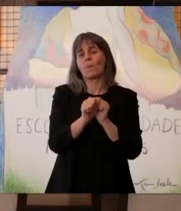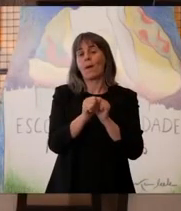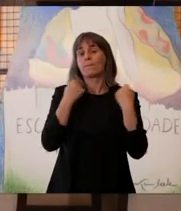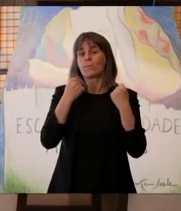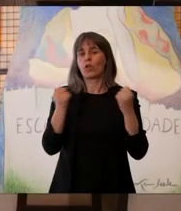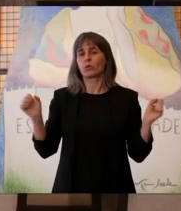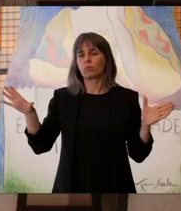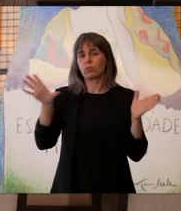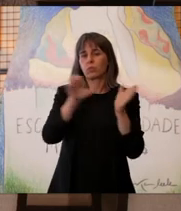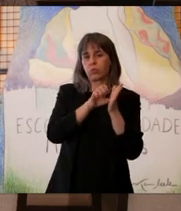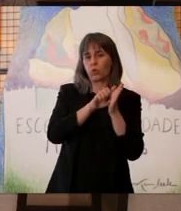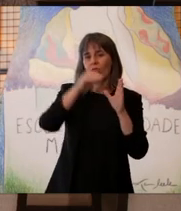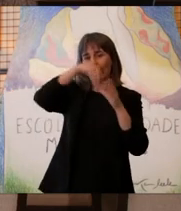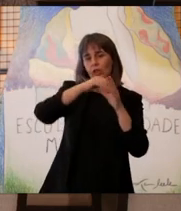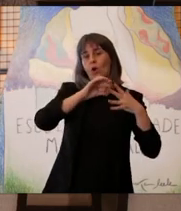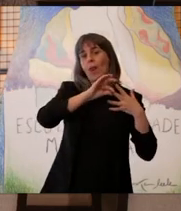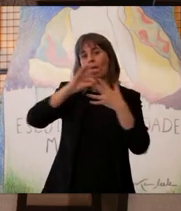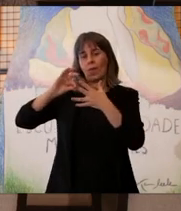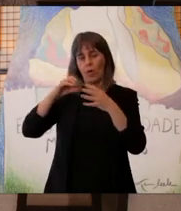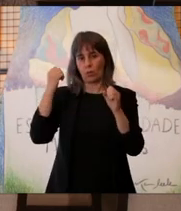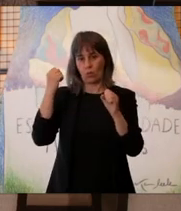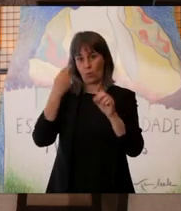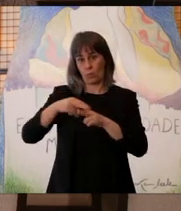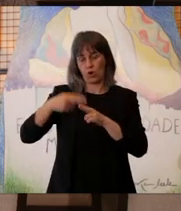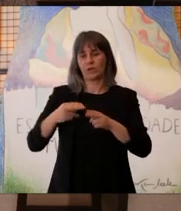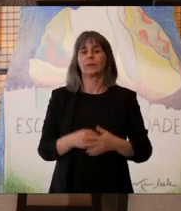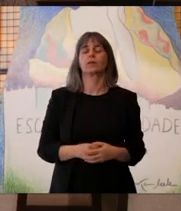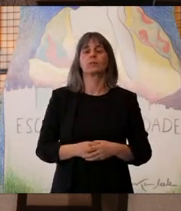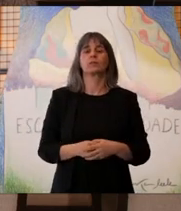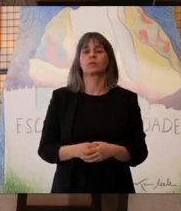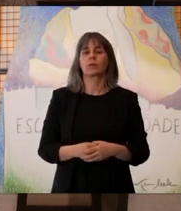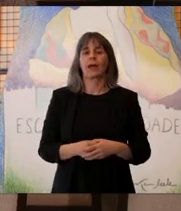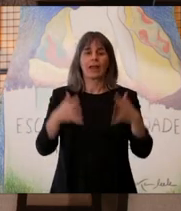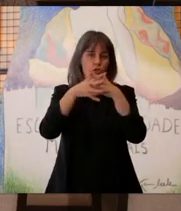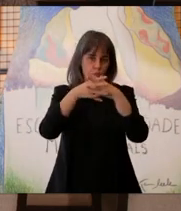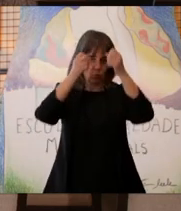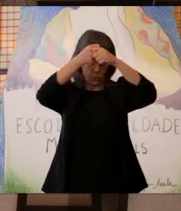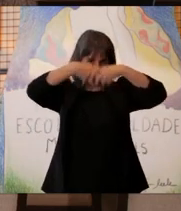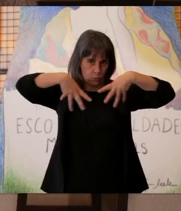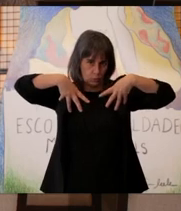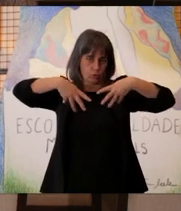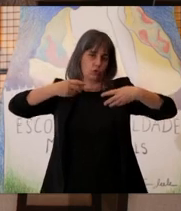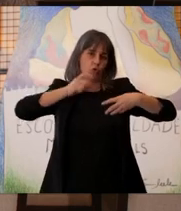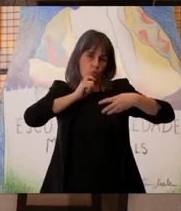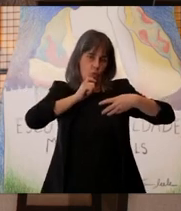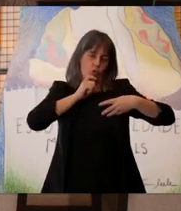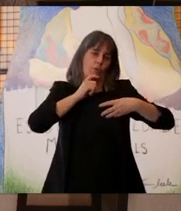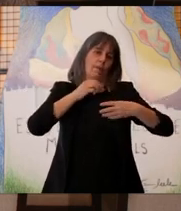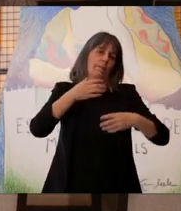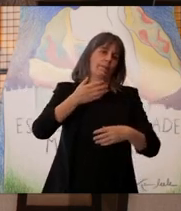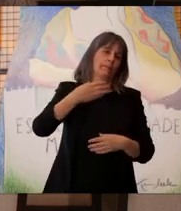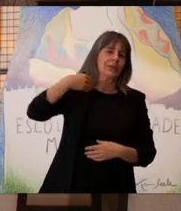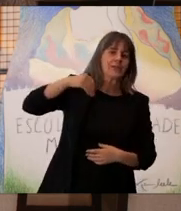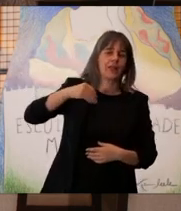en el gran liderazgo político de alguna manera en el presidencia estado a nivel